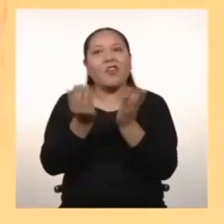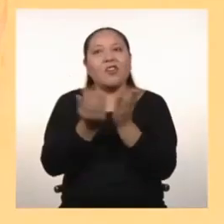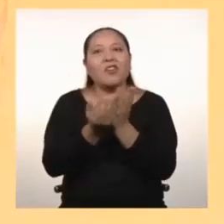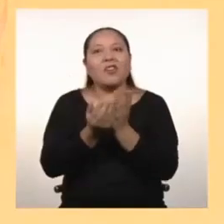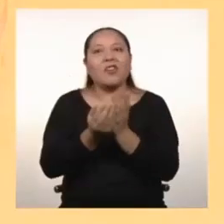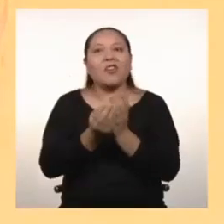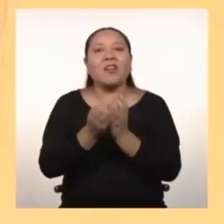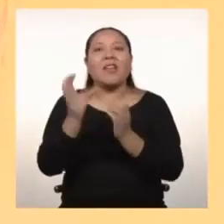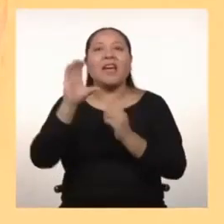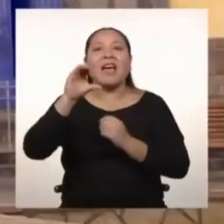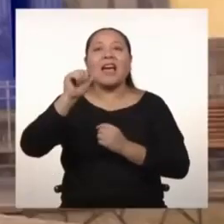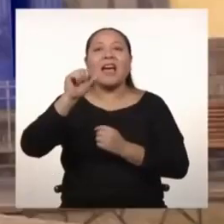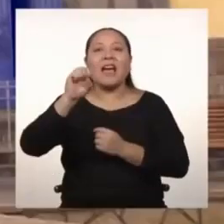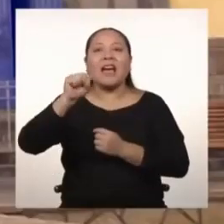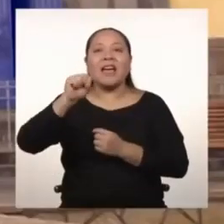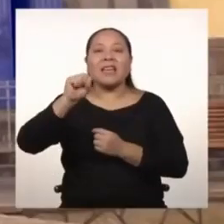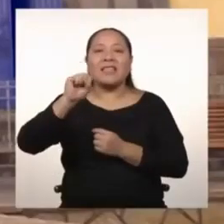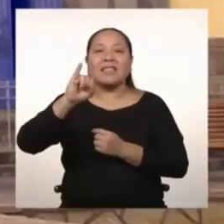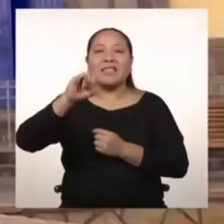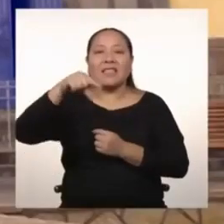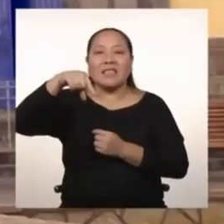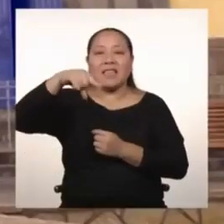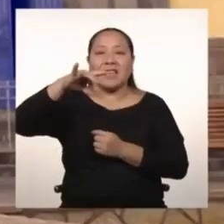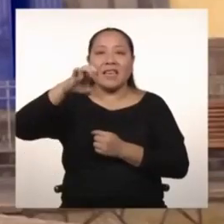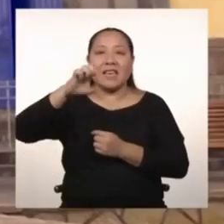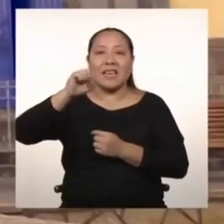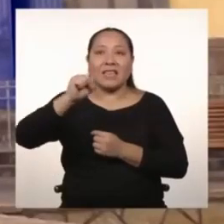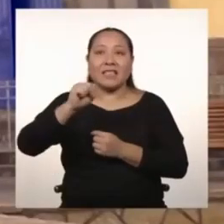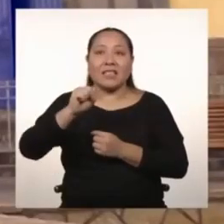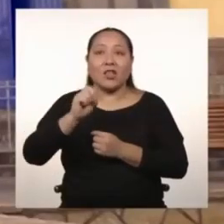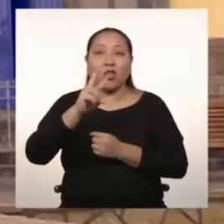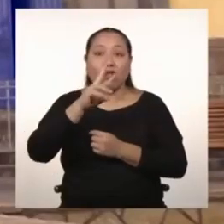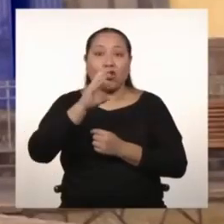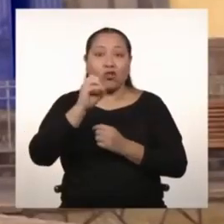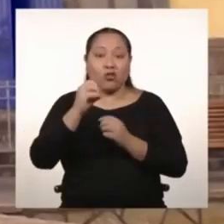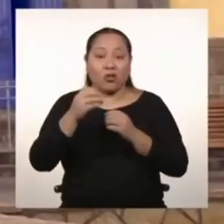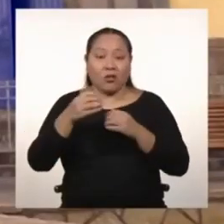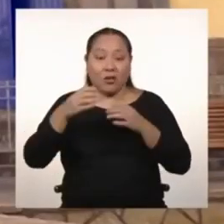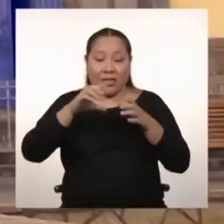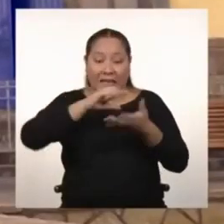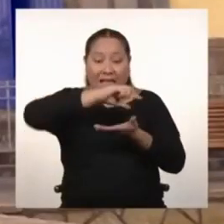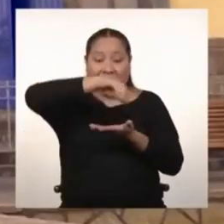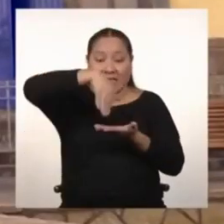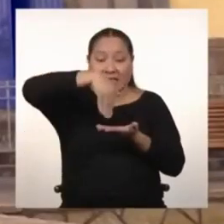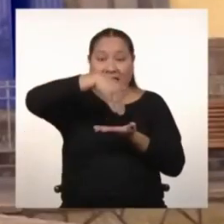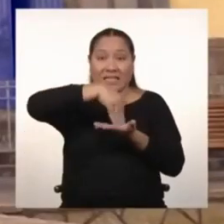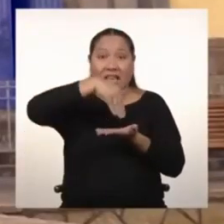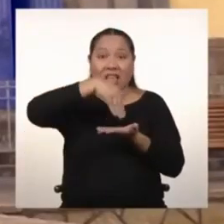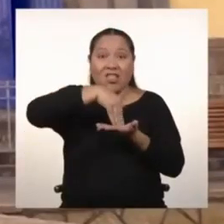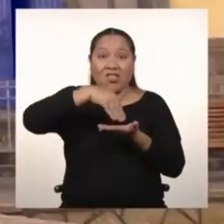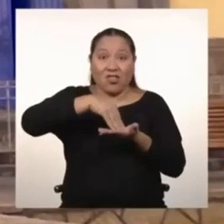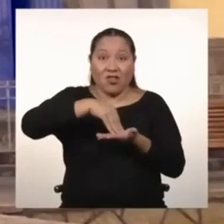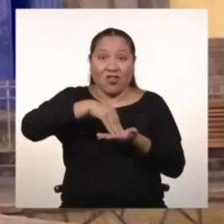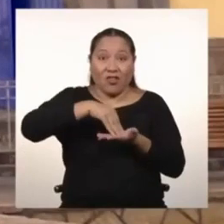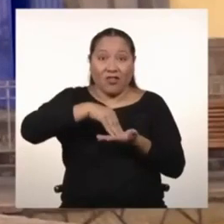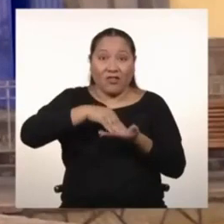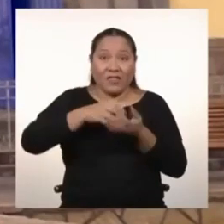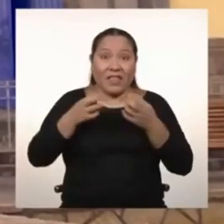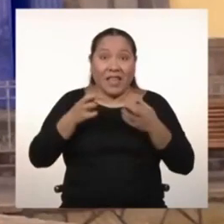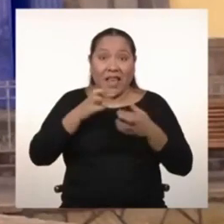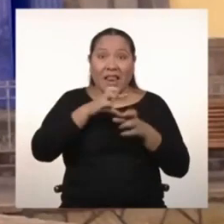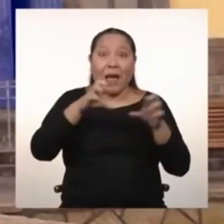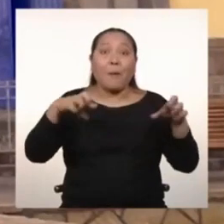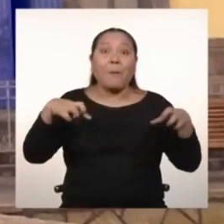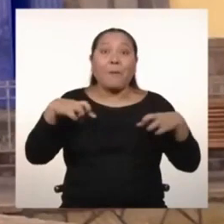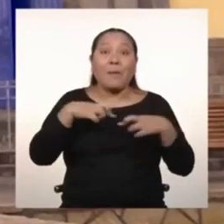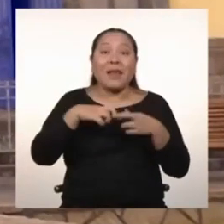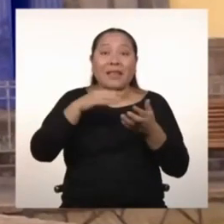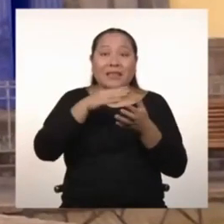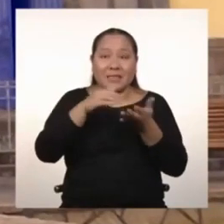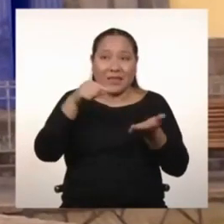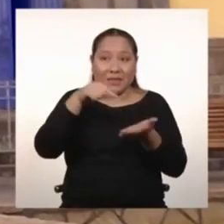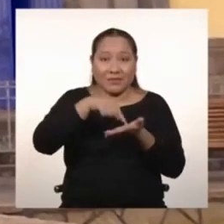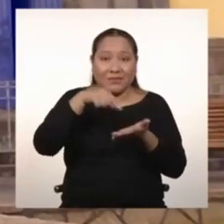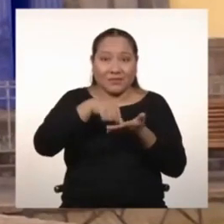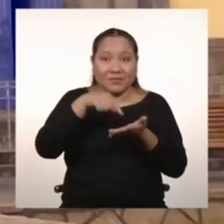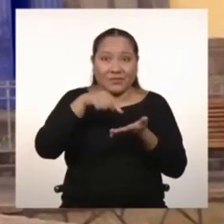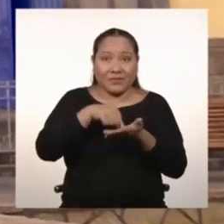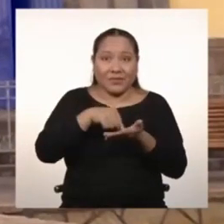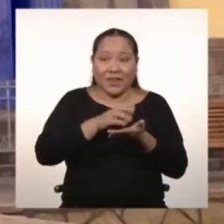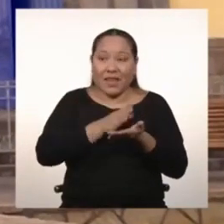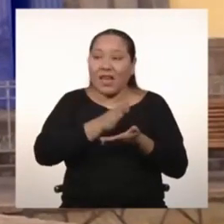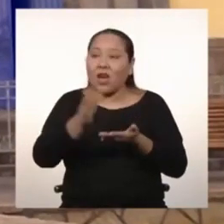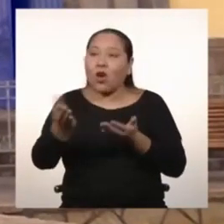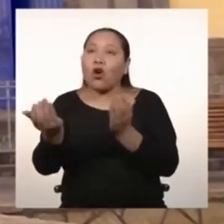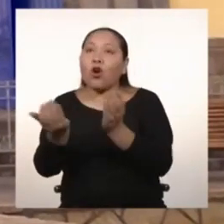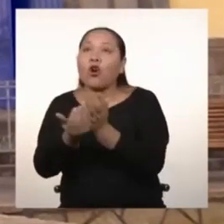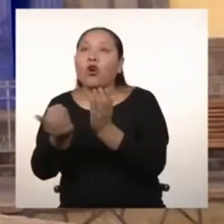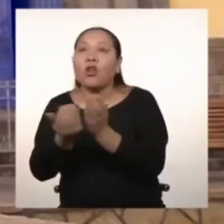Caciques. A tan solo 200 metros de la Plaza de Armas del Cusco se encontraba el Colegio para Caciques e Indios